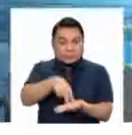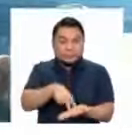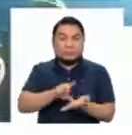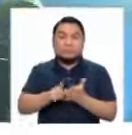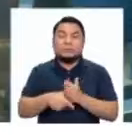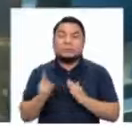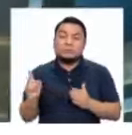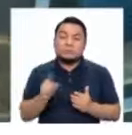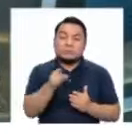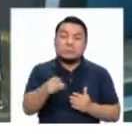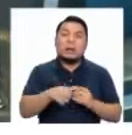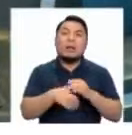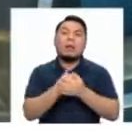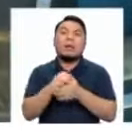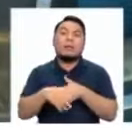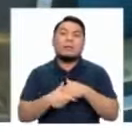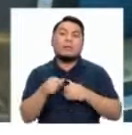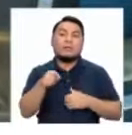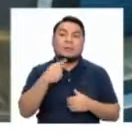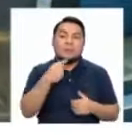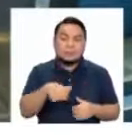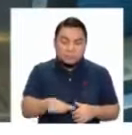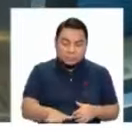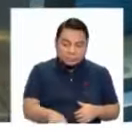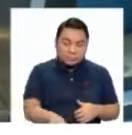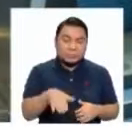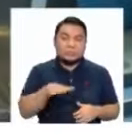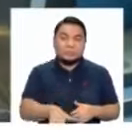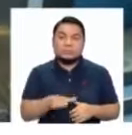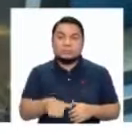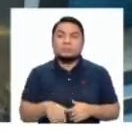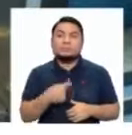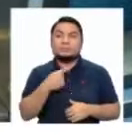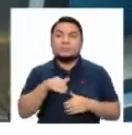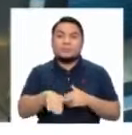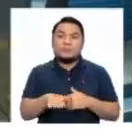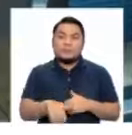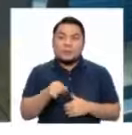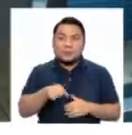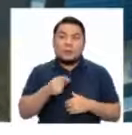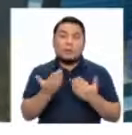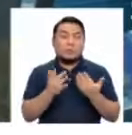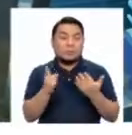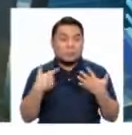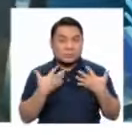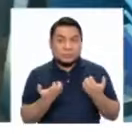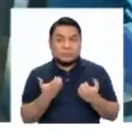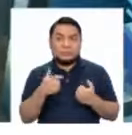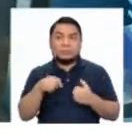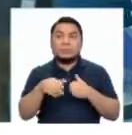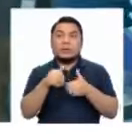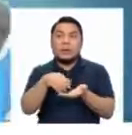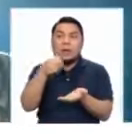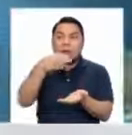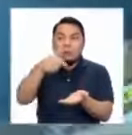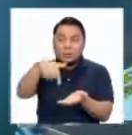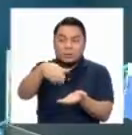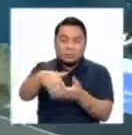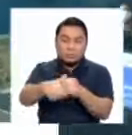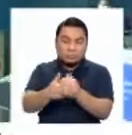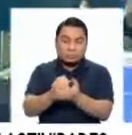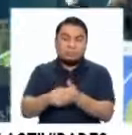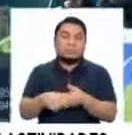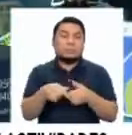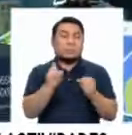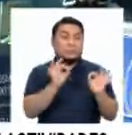lavamanos, simplemente accionando en el suelo, sale el jabón y si... uno no quiere lavarse las manos, tiene la opción del